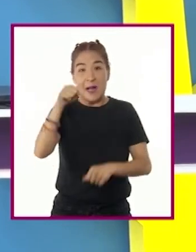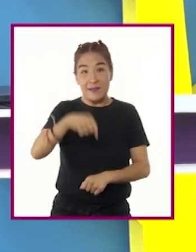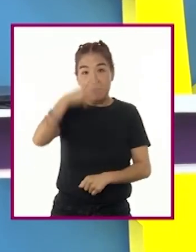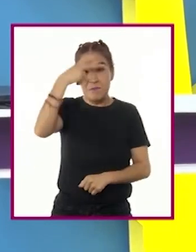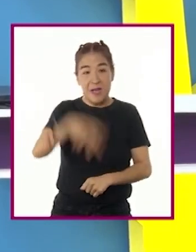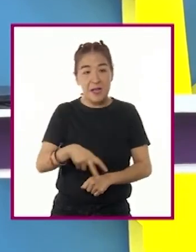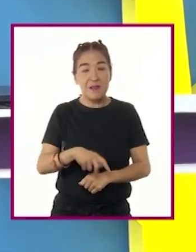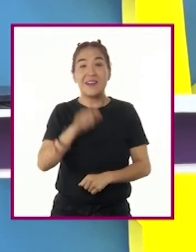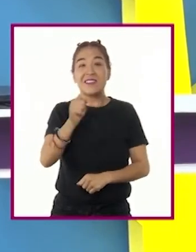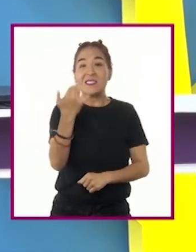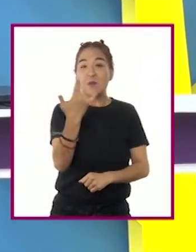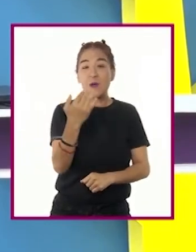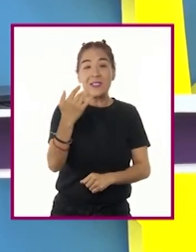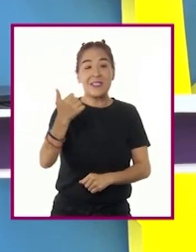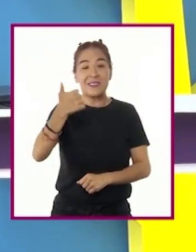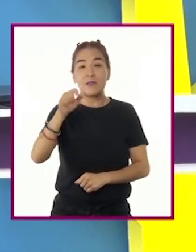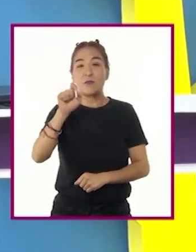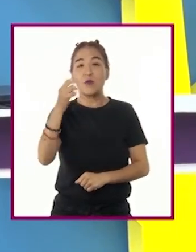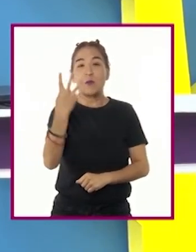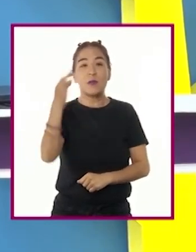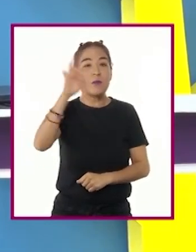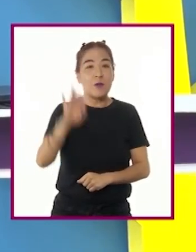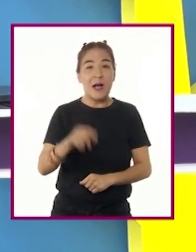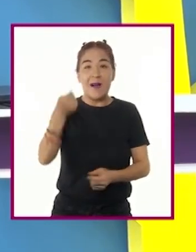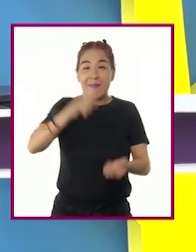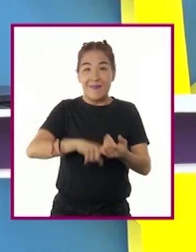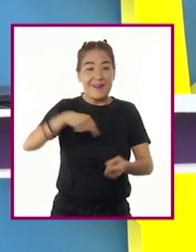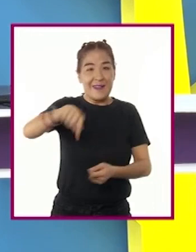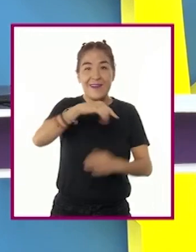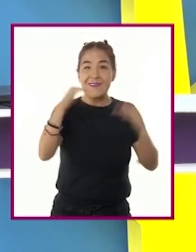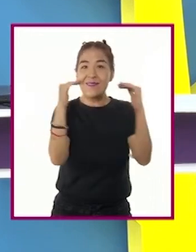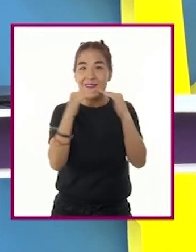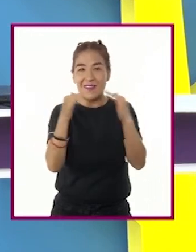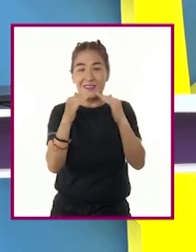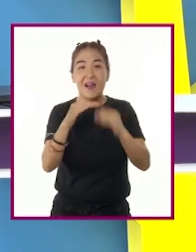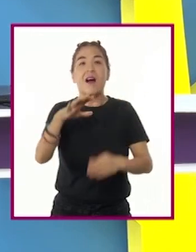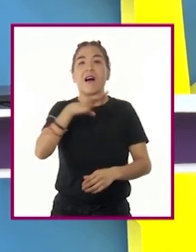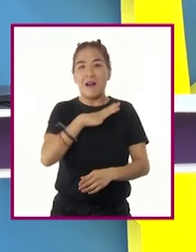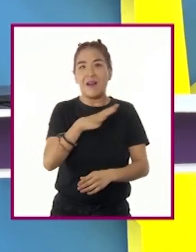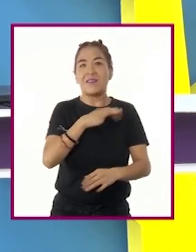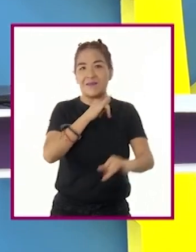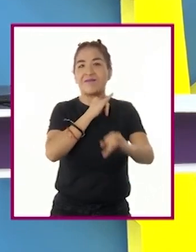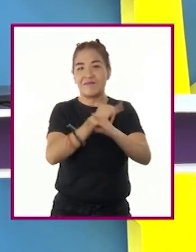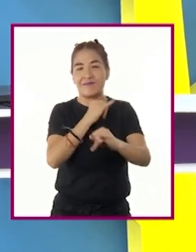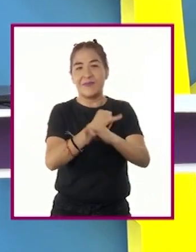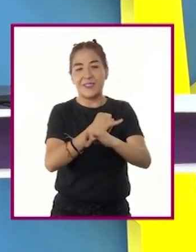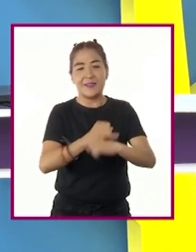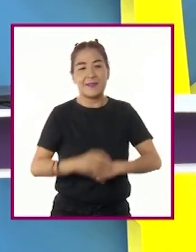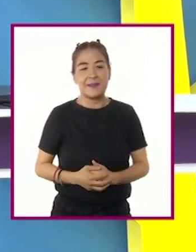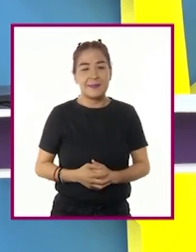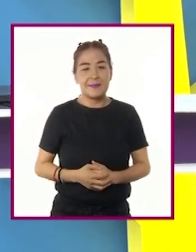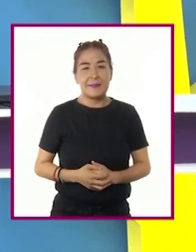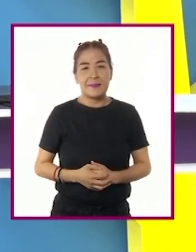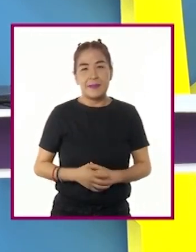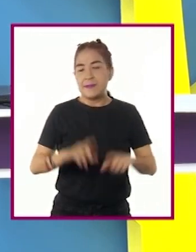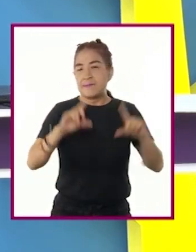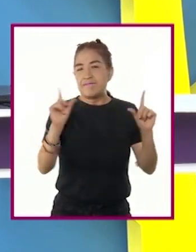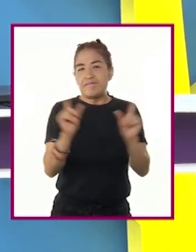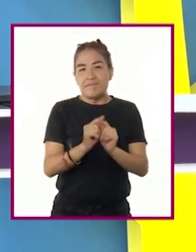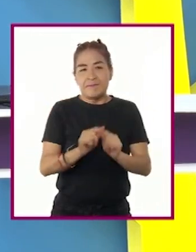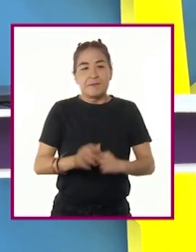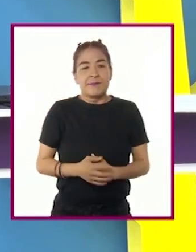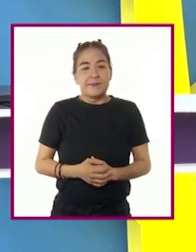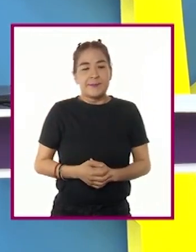el 56.4% de los hogares disponían de conexión a Internet. En resumen,